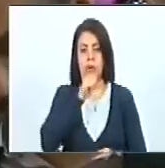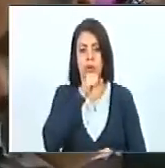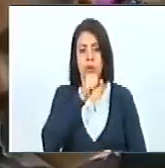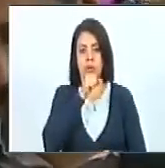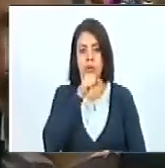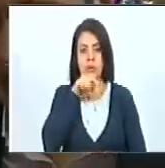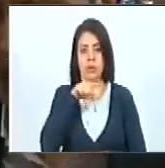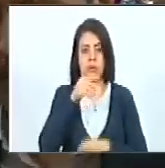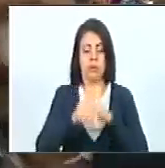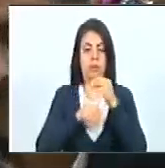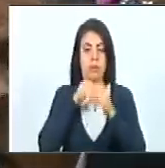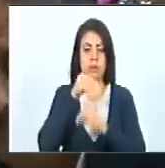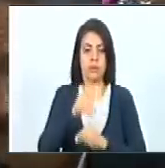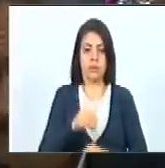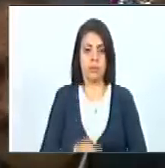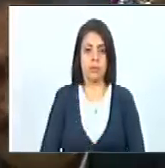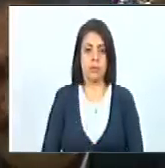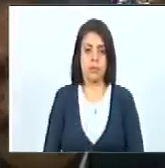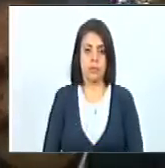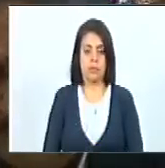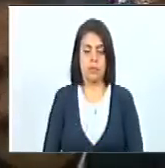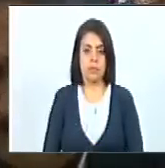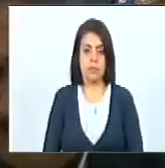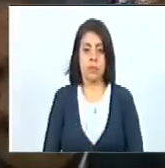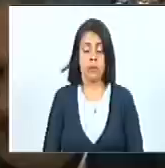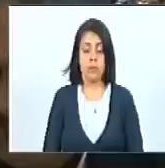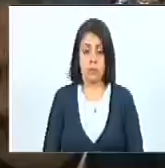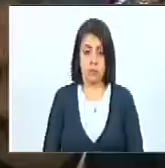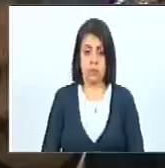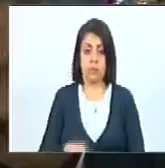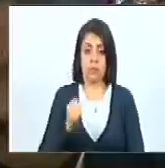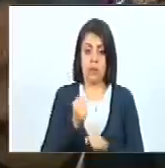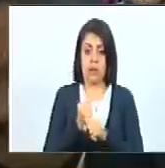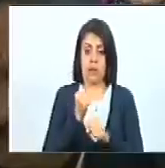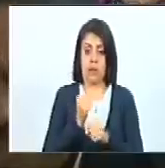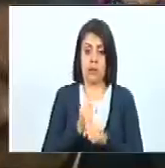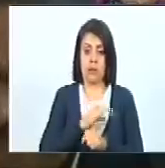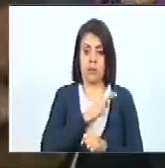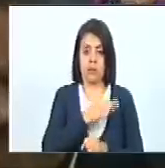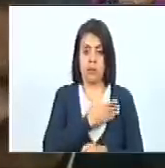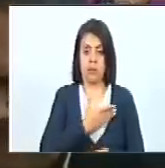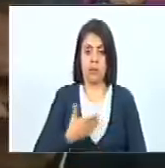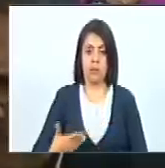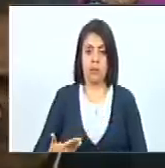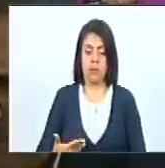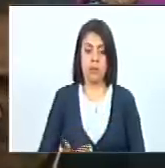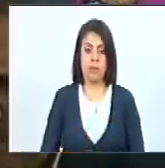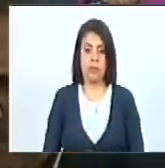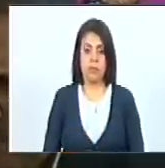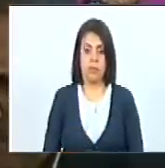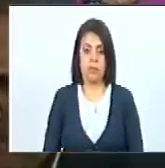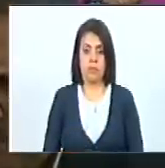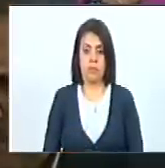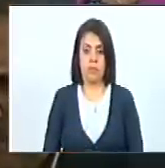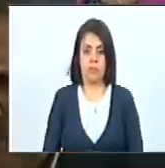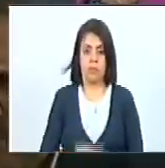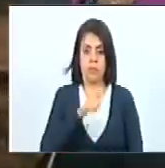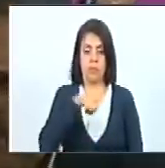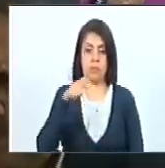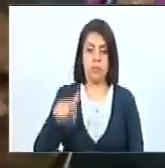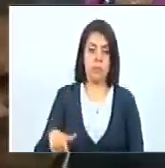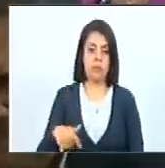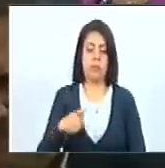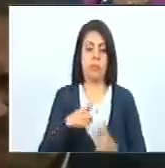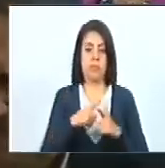mayores ha registrado como parte de su trabajo, señor presidente, lo que es las personas centenarias